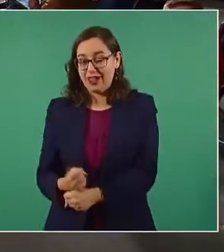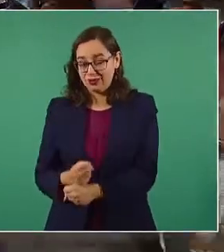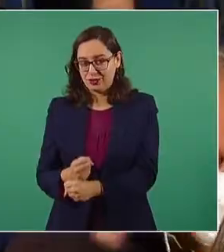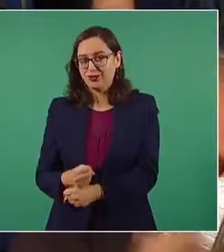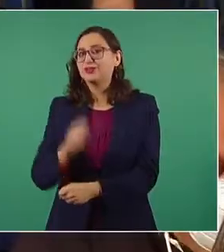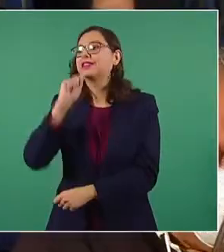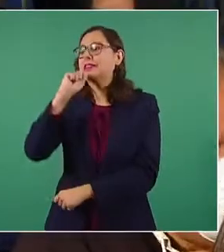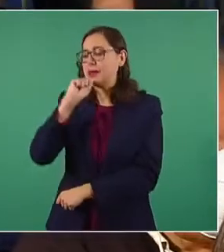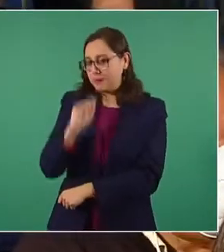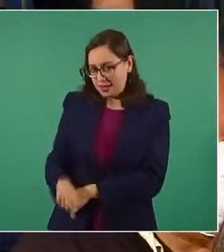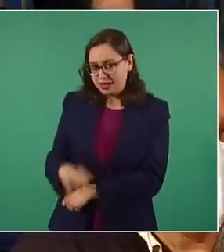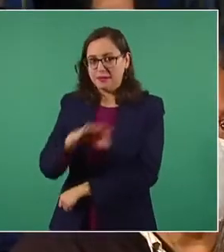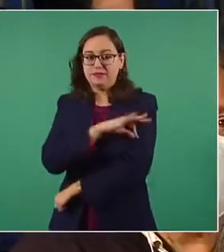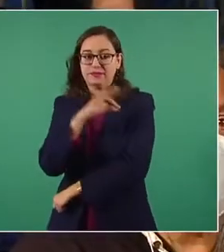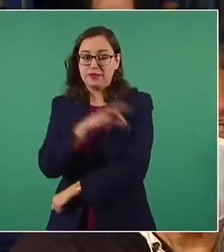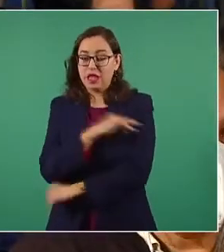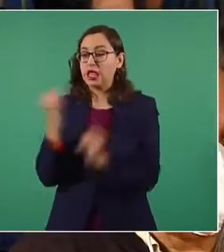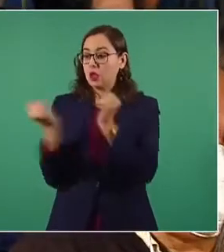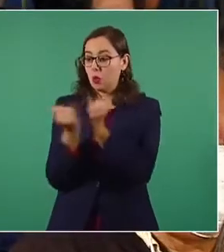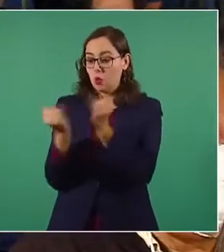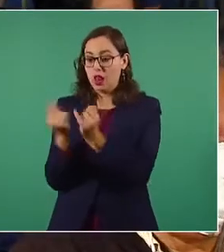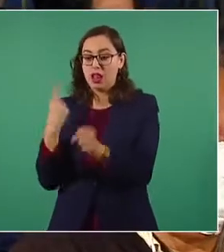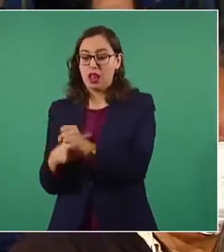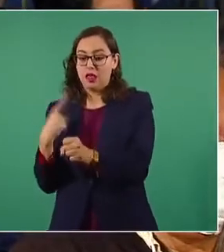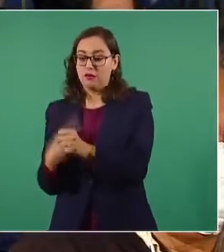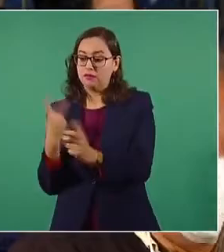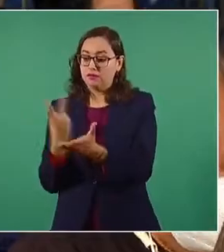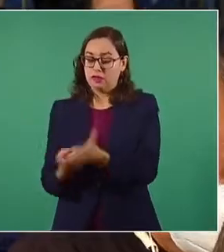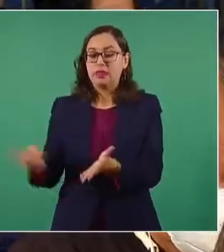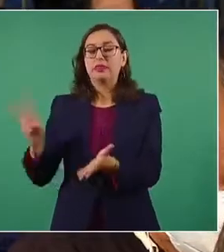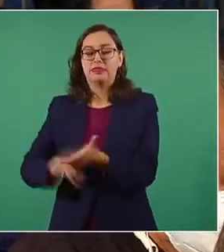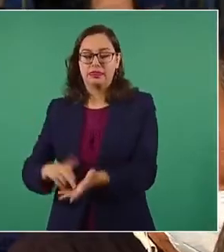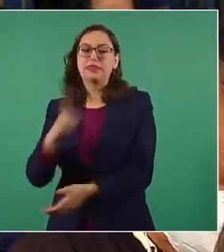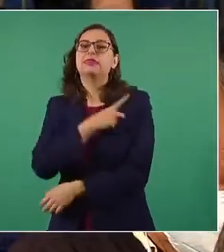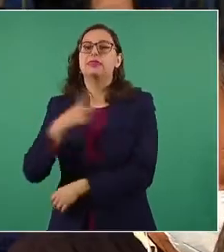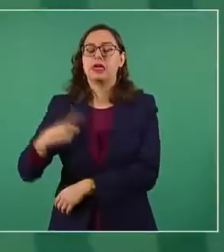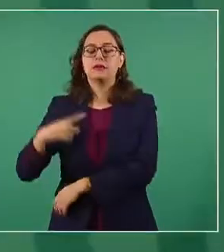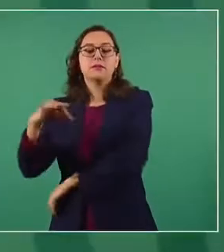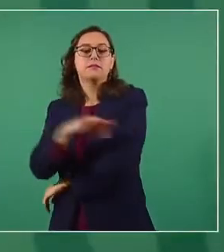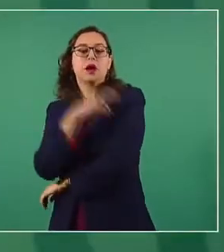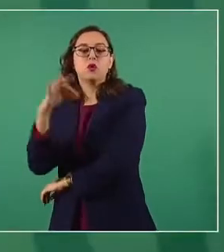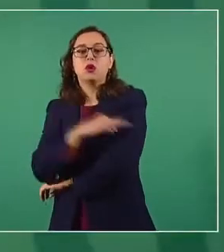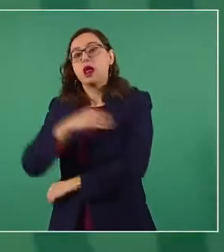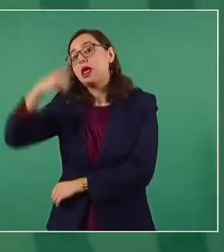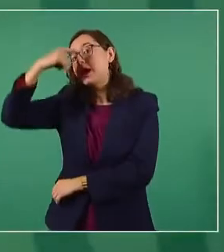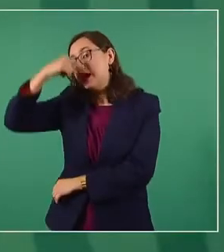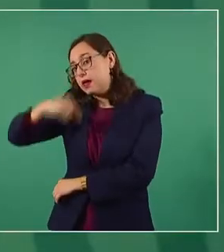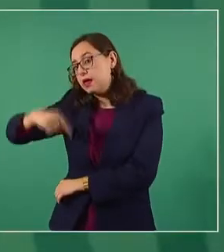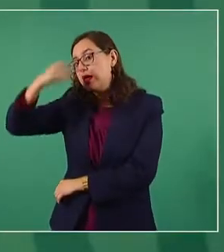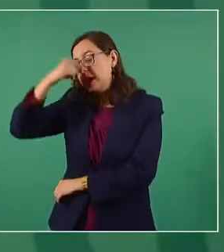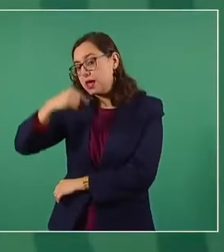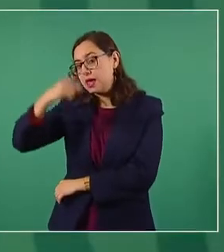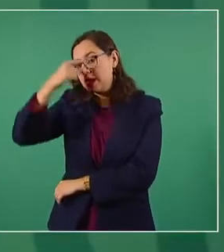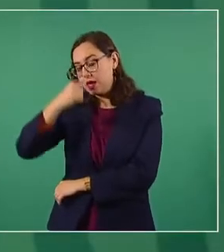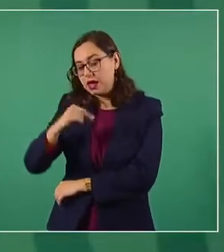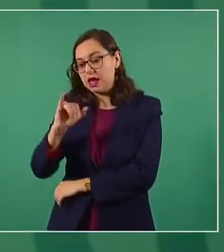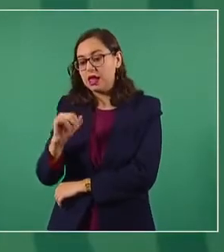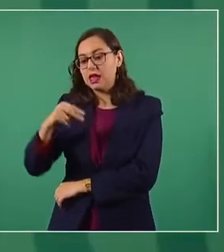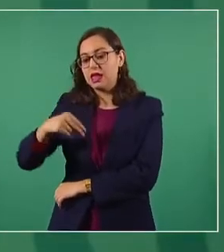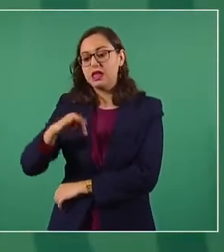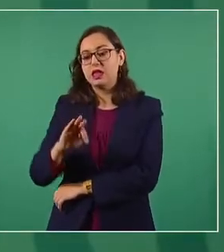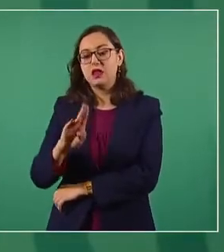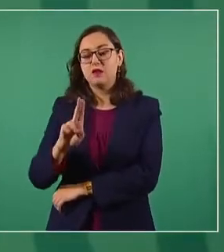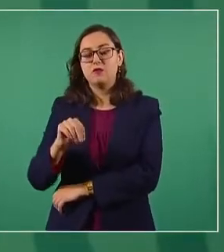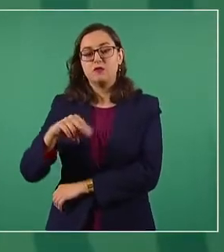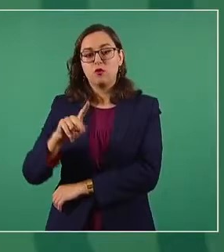las personas que tienen distintas enfermedades crónicas se vacunen contra la influenza. Como lo hemos hecho todos los años desde 2007, lo volveremos a